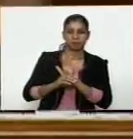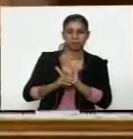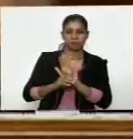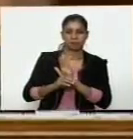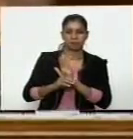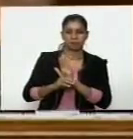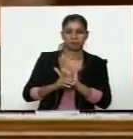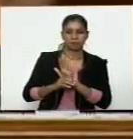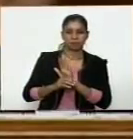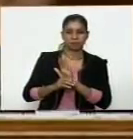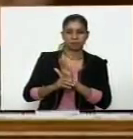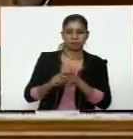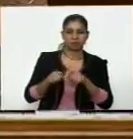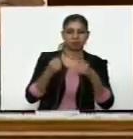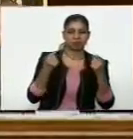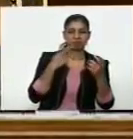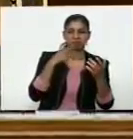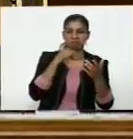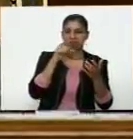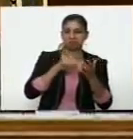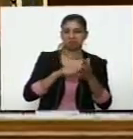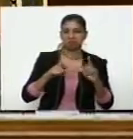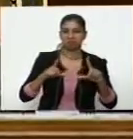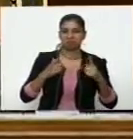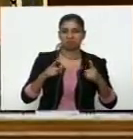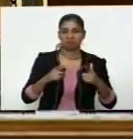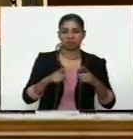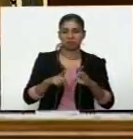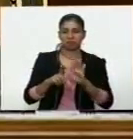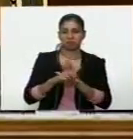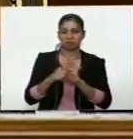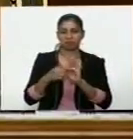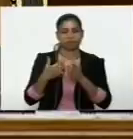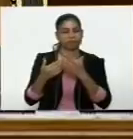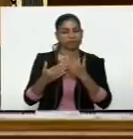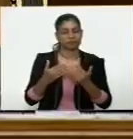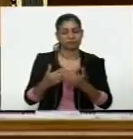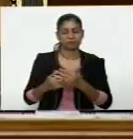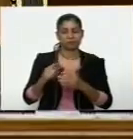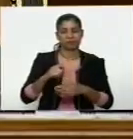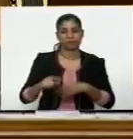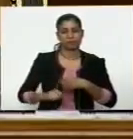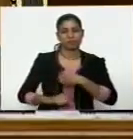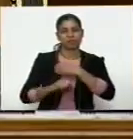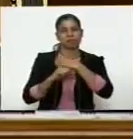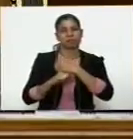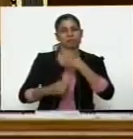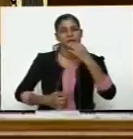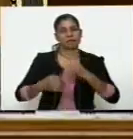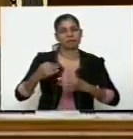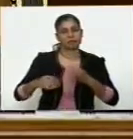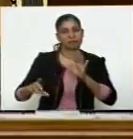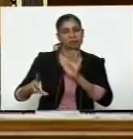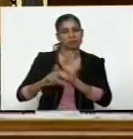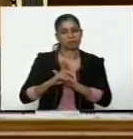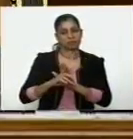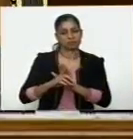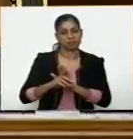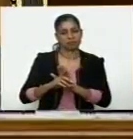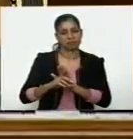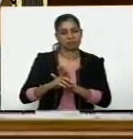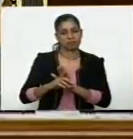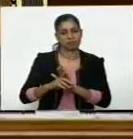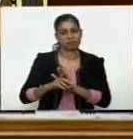así sea ilícito como este, debe tener un fundamento jurídico, legal. Lo voy a